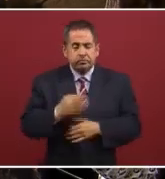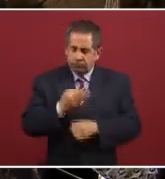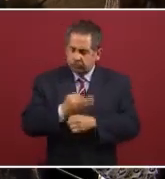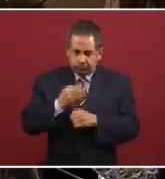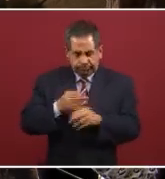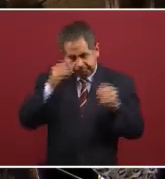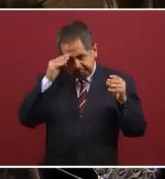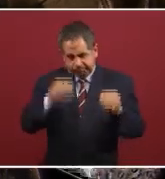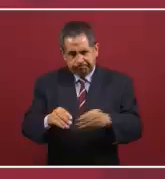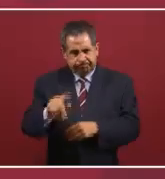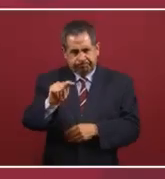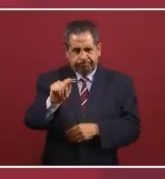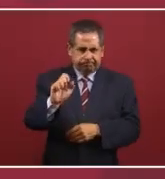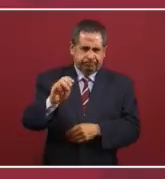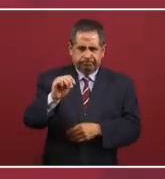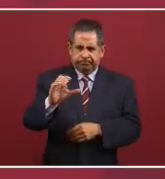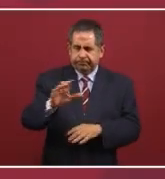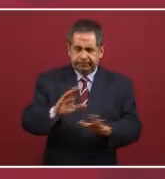sobre el tratado,